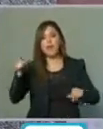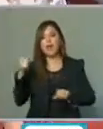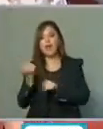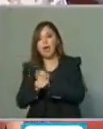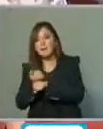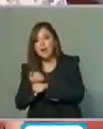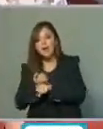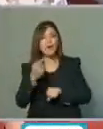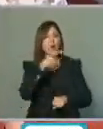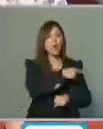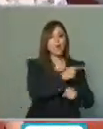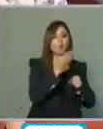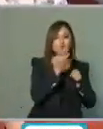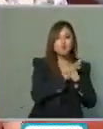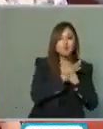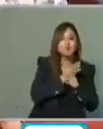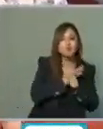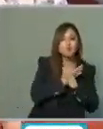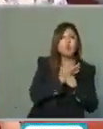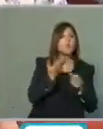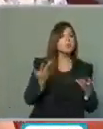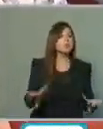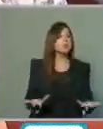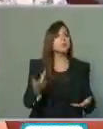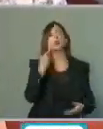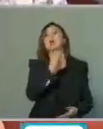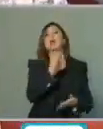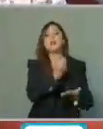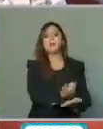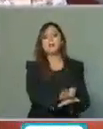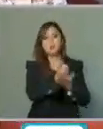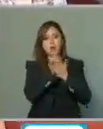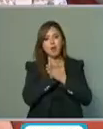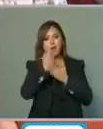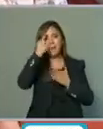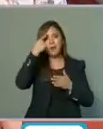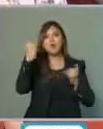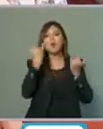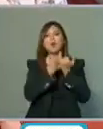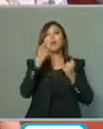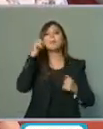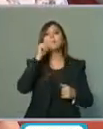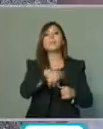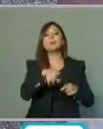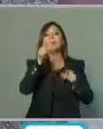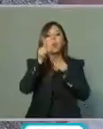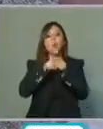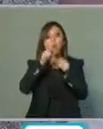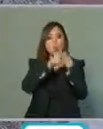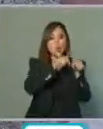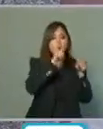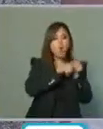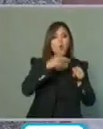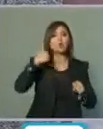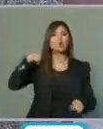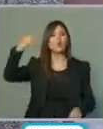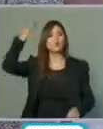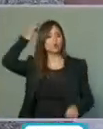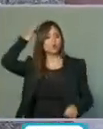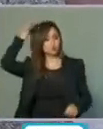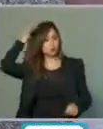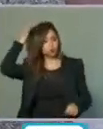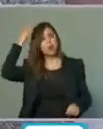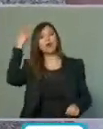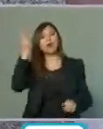fuego, pero sí nos sirve mucho. También por los diferentes colores de tinte que podemos utilizar. También